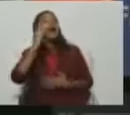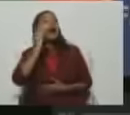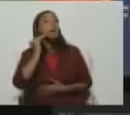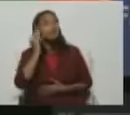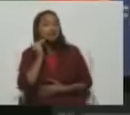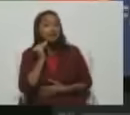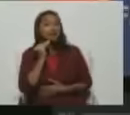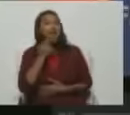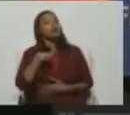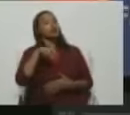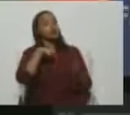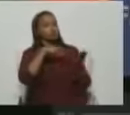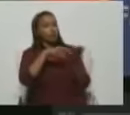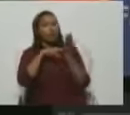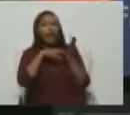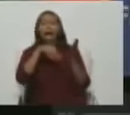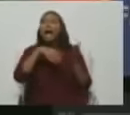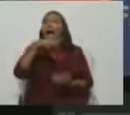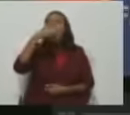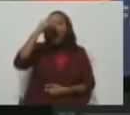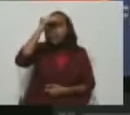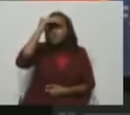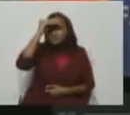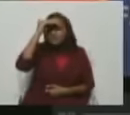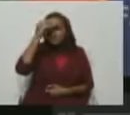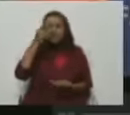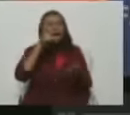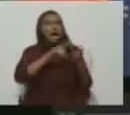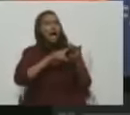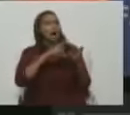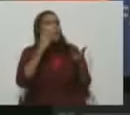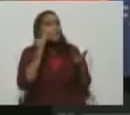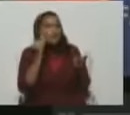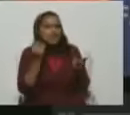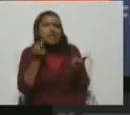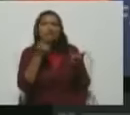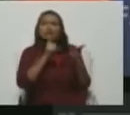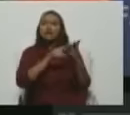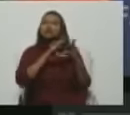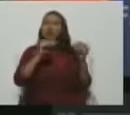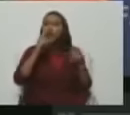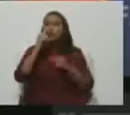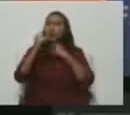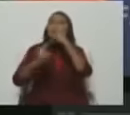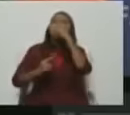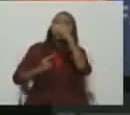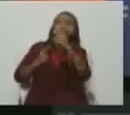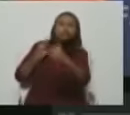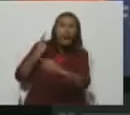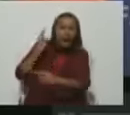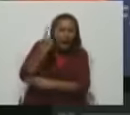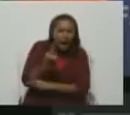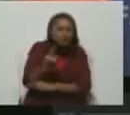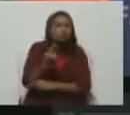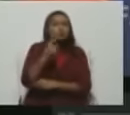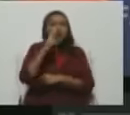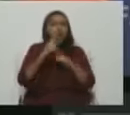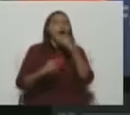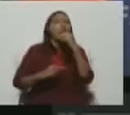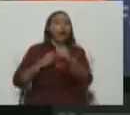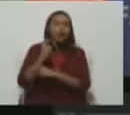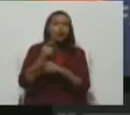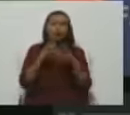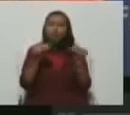ella sacamos enseñanzas, todas dirigidas a optimizar cada año, cada proceso electoral,